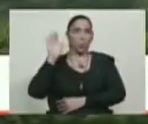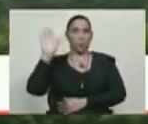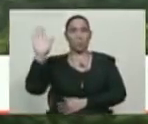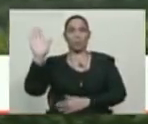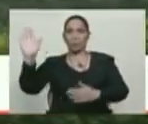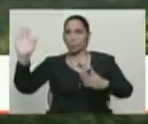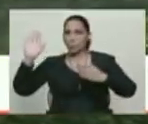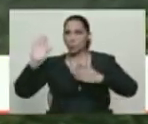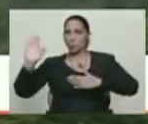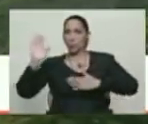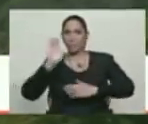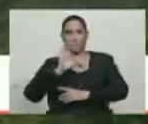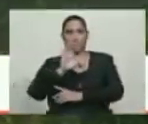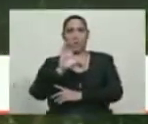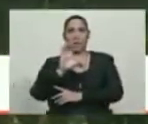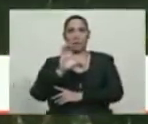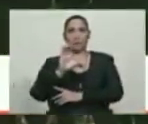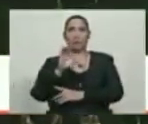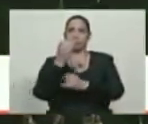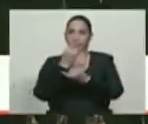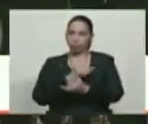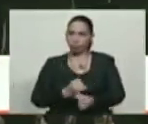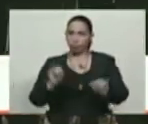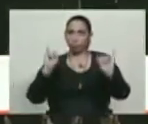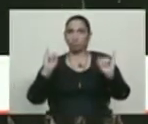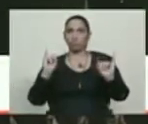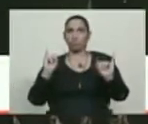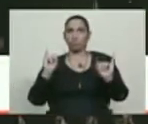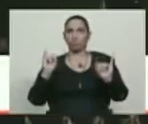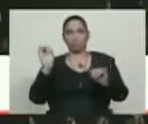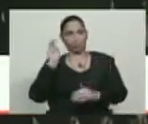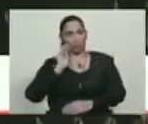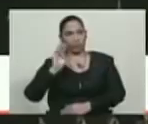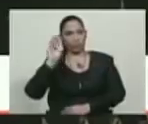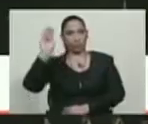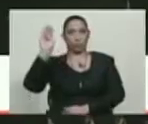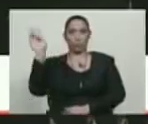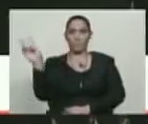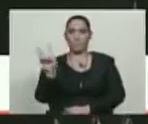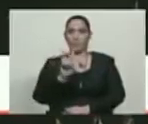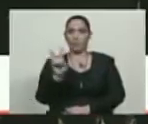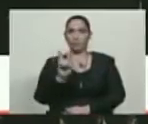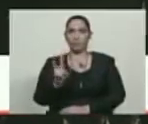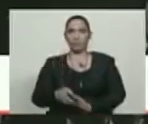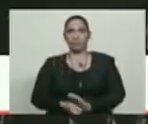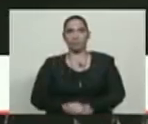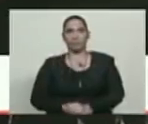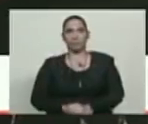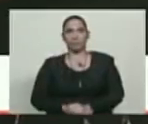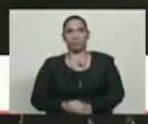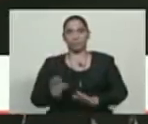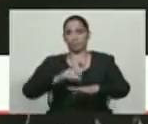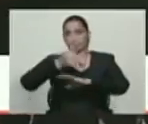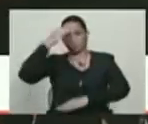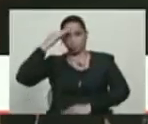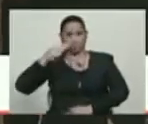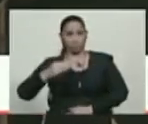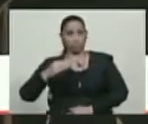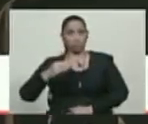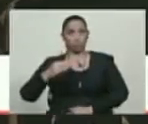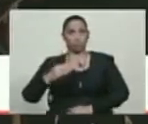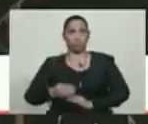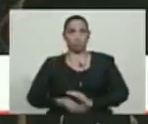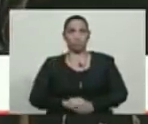juramento con la patria, con la independencia y con el futuro de Venezuela. General en jefe Vladimir Padrino